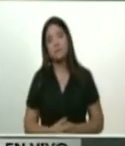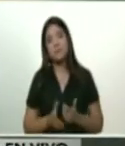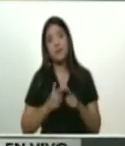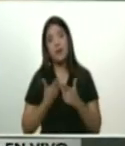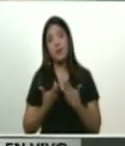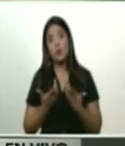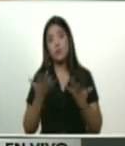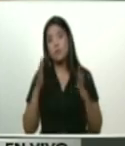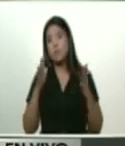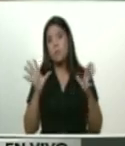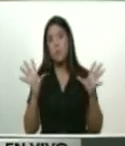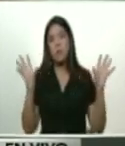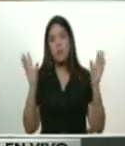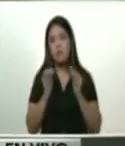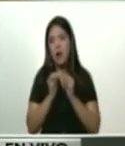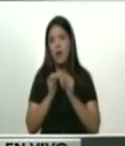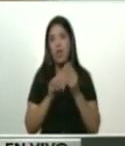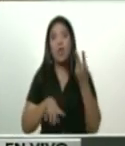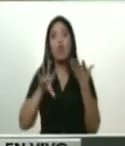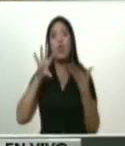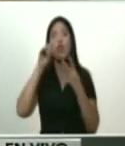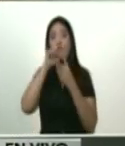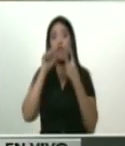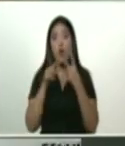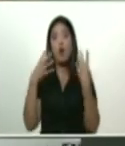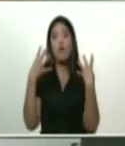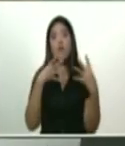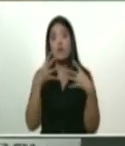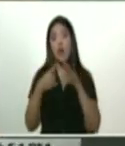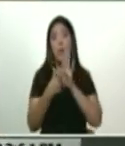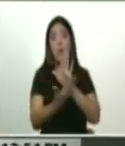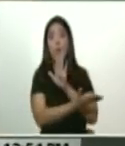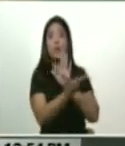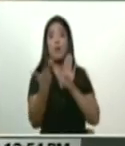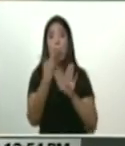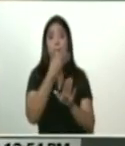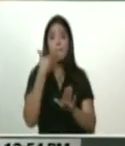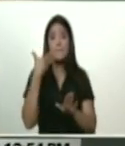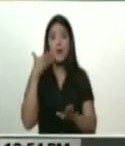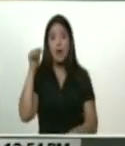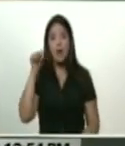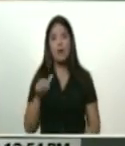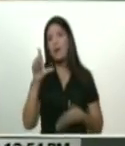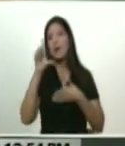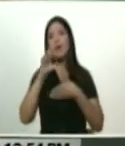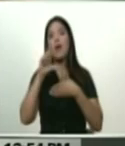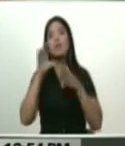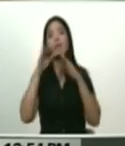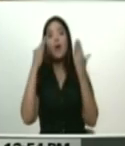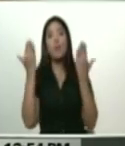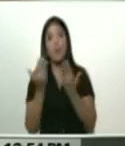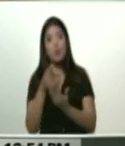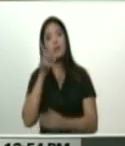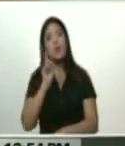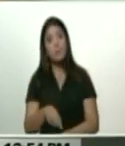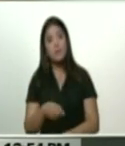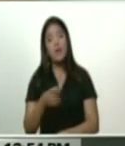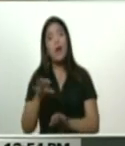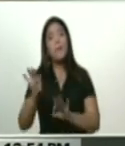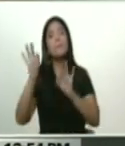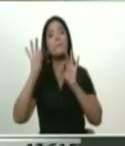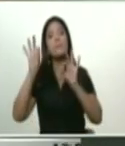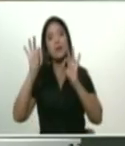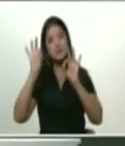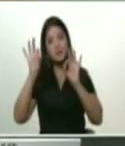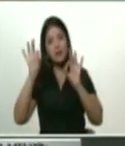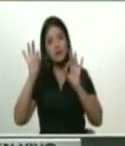que es como una especie de doble festival, un festival donde mostramos lo mejor de la música latinoamericana y del mundo, y estamos dando especial